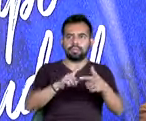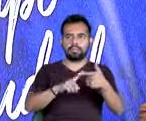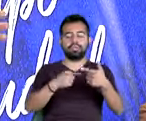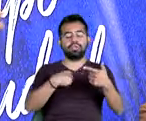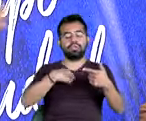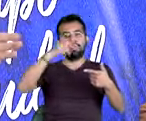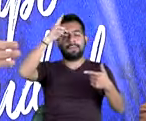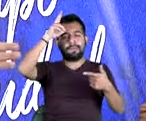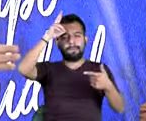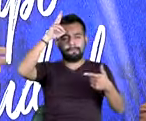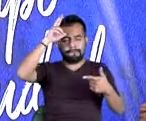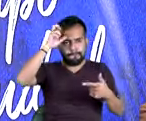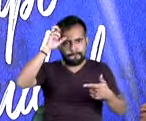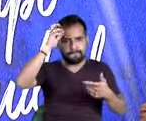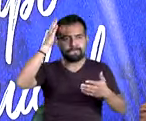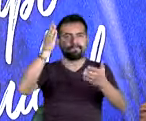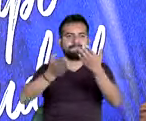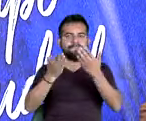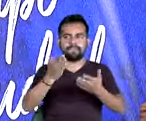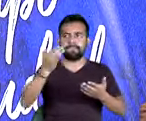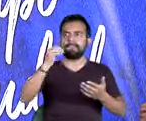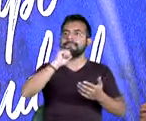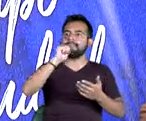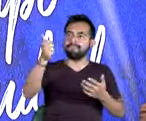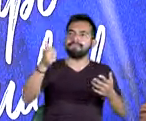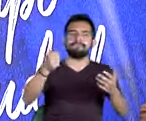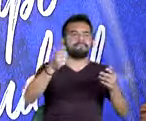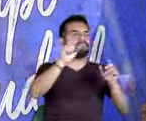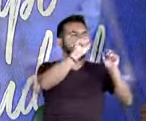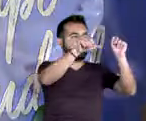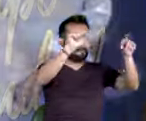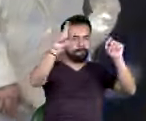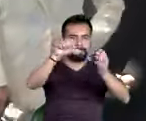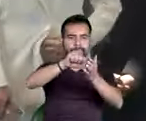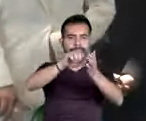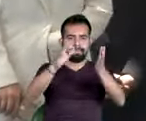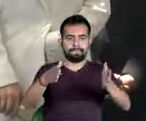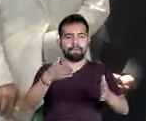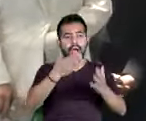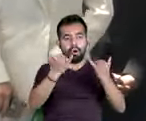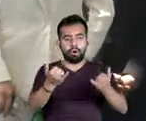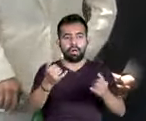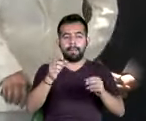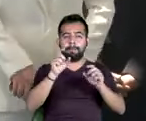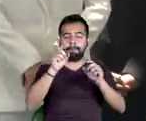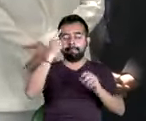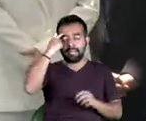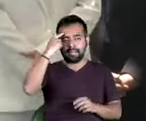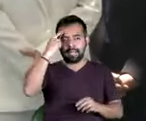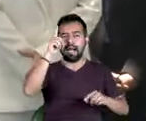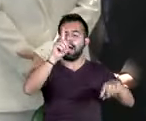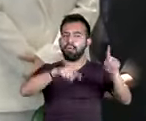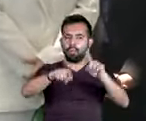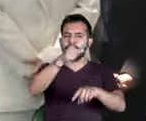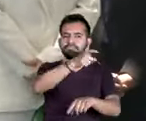la opción, además de esto, tenemos que acompañarlo de la opinión ciudadana. Si usted revisa encuestas en este momento, la mayoría de la